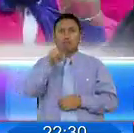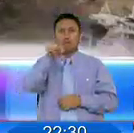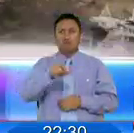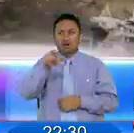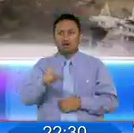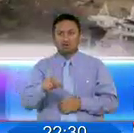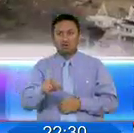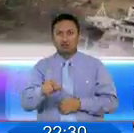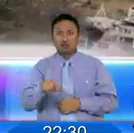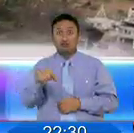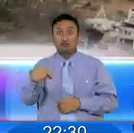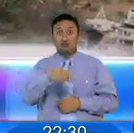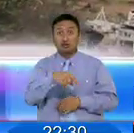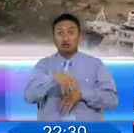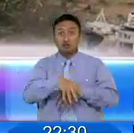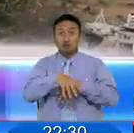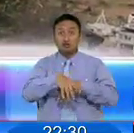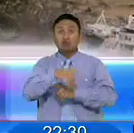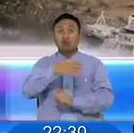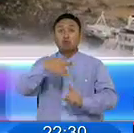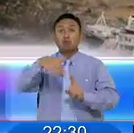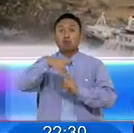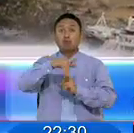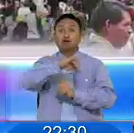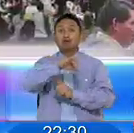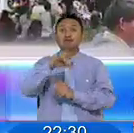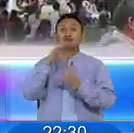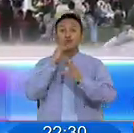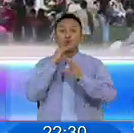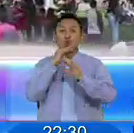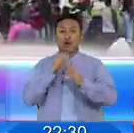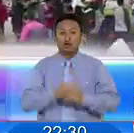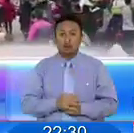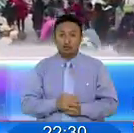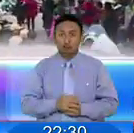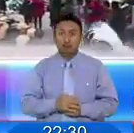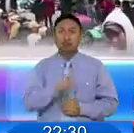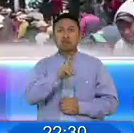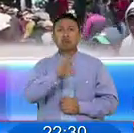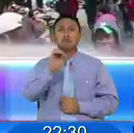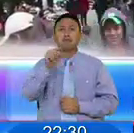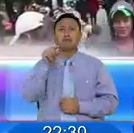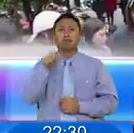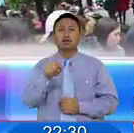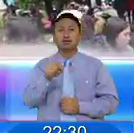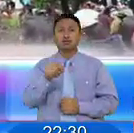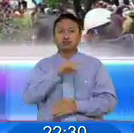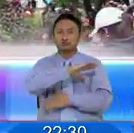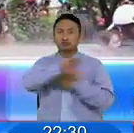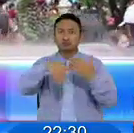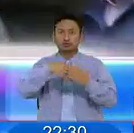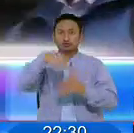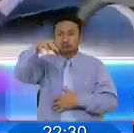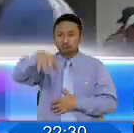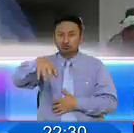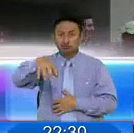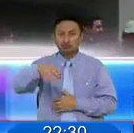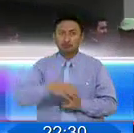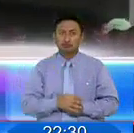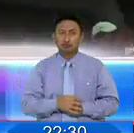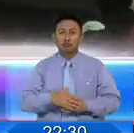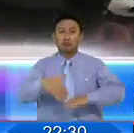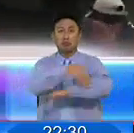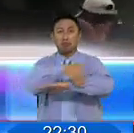manifestantes quienes se encontraban en el Parque Central de Guaranda. Y alrededor de 20.000 están en toda la provincia, vías